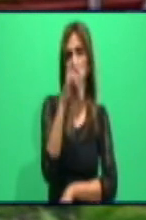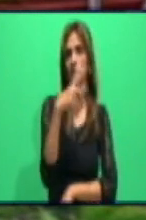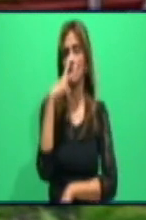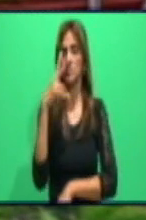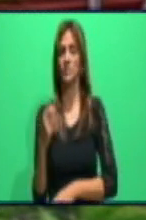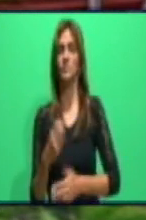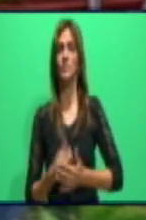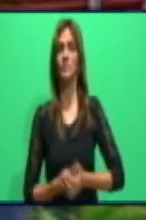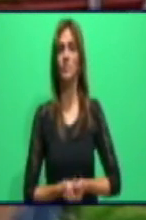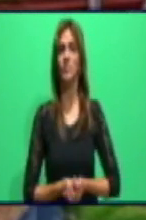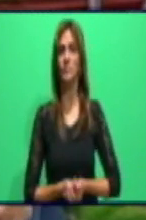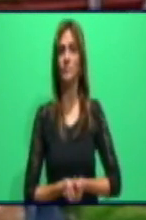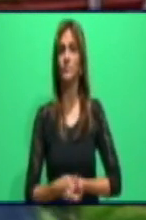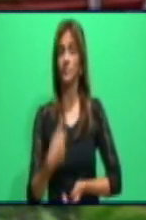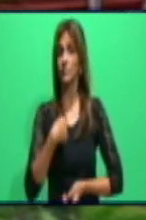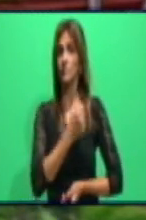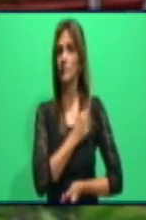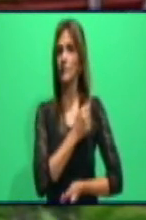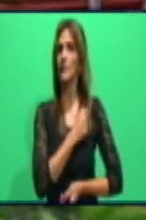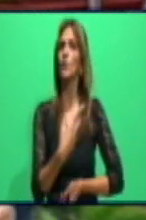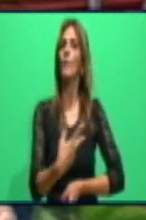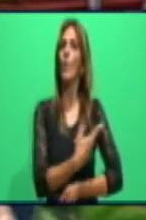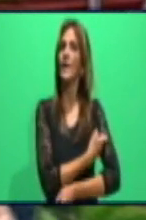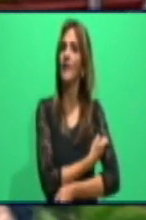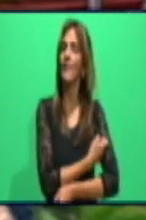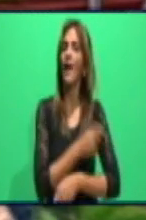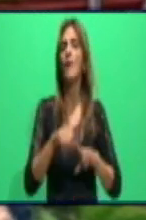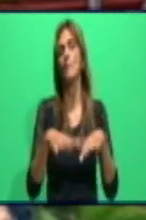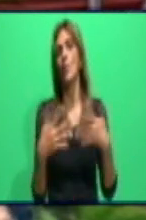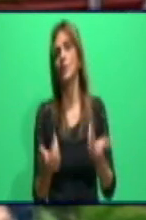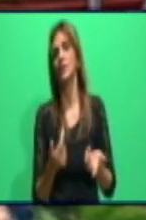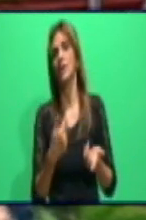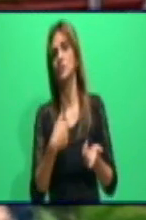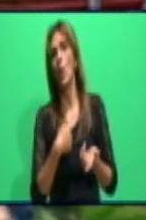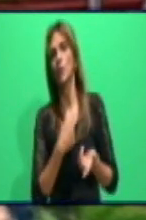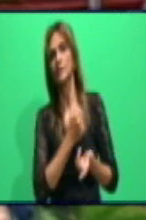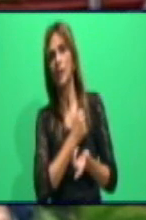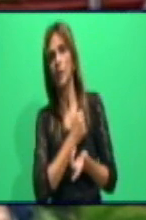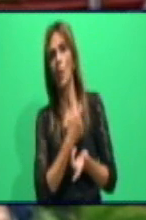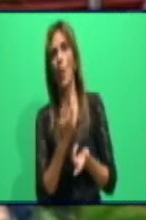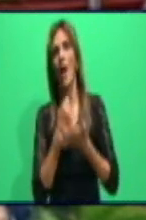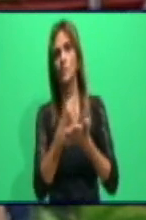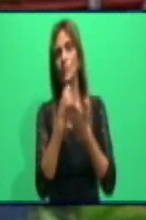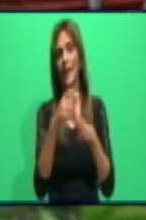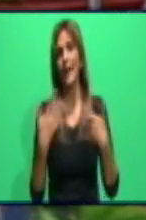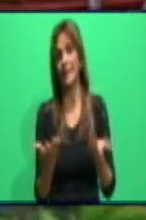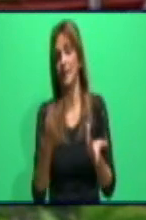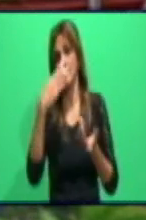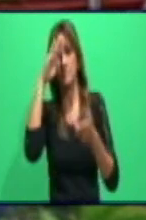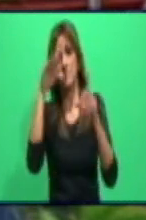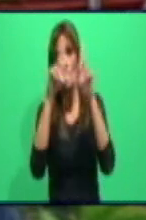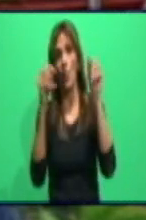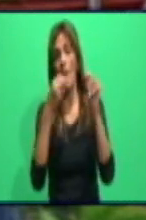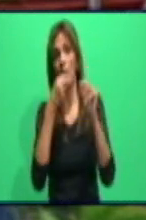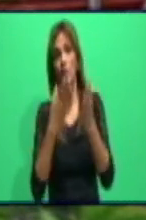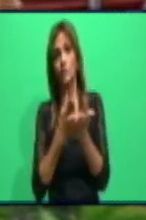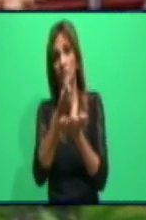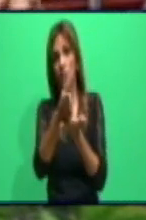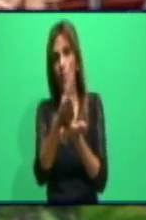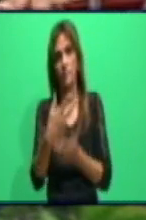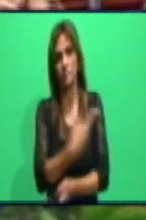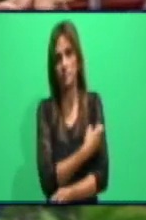del ensayo yo sí quiero ponerme la porque yo quiero ayudar a que mi país siga desarrollando esta vacuna voy y me la